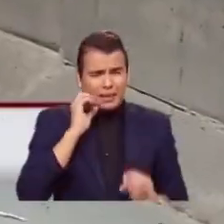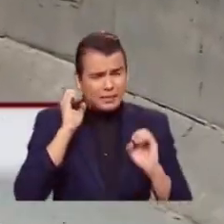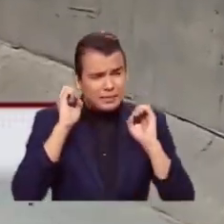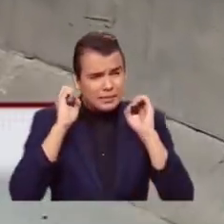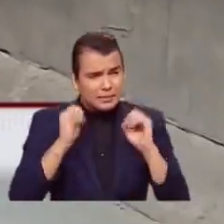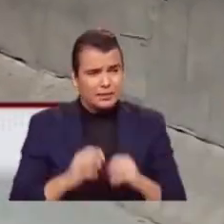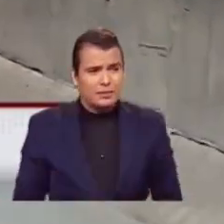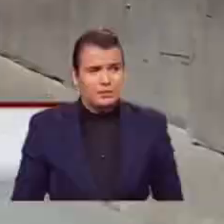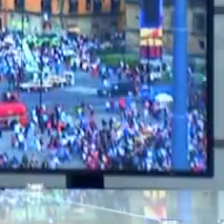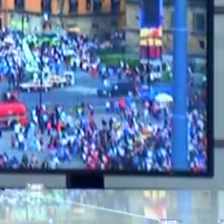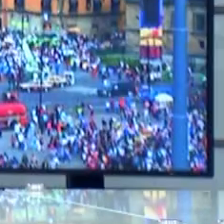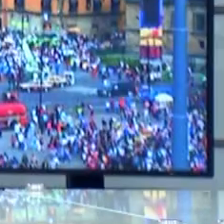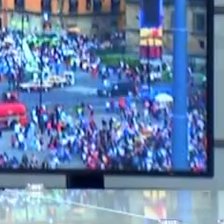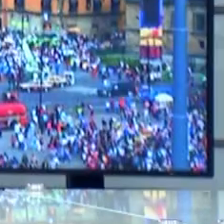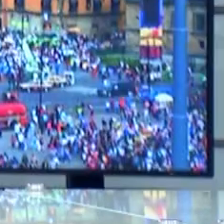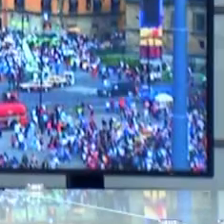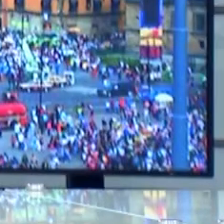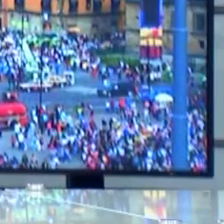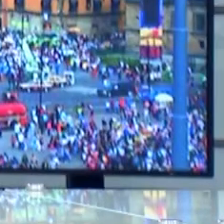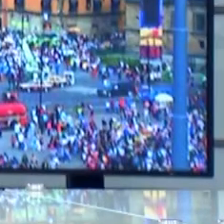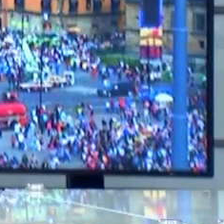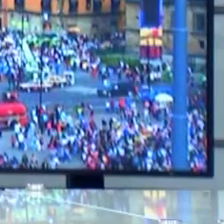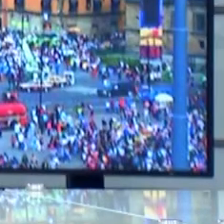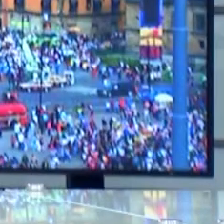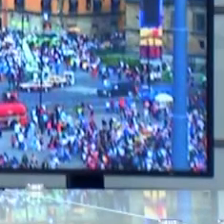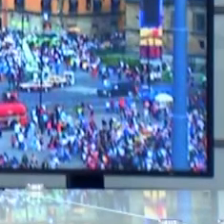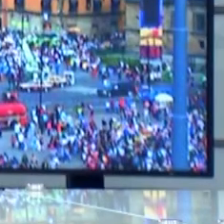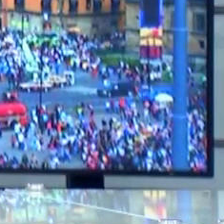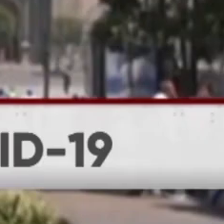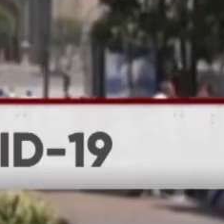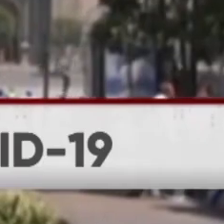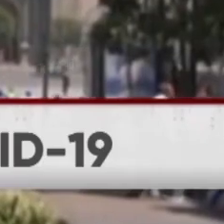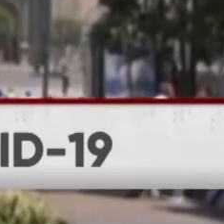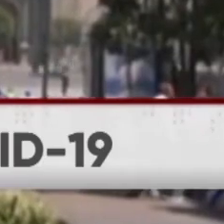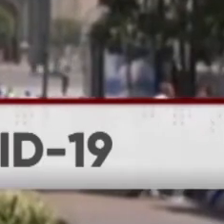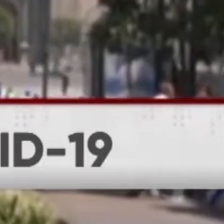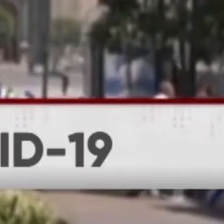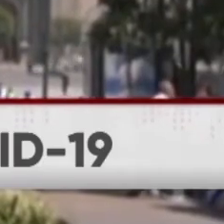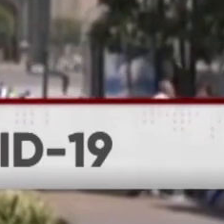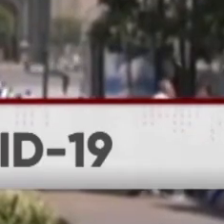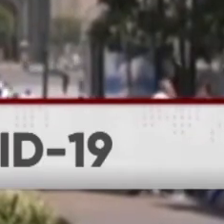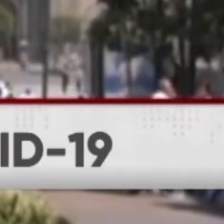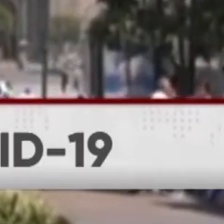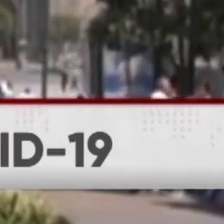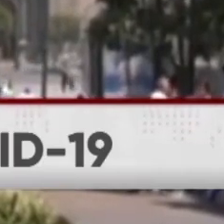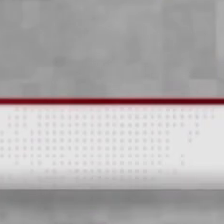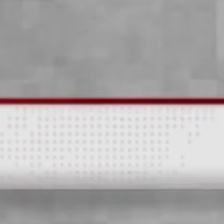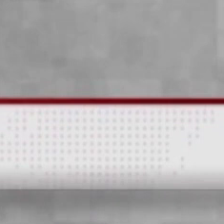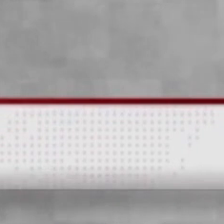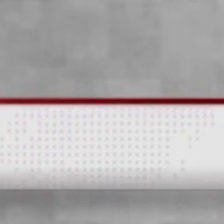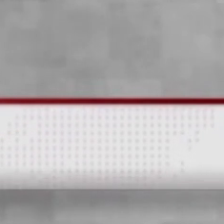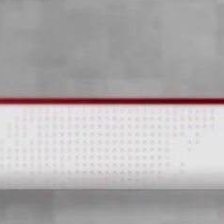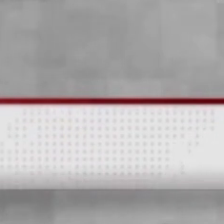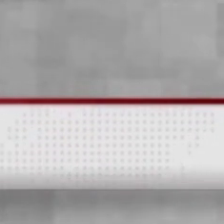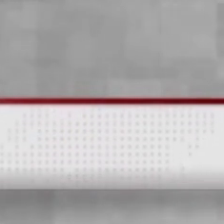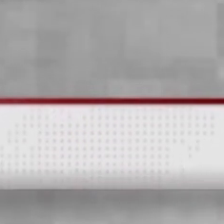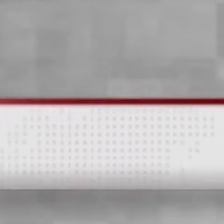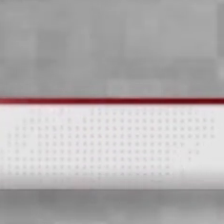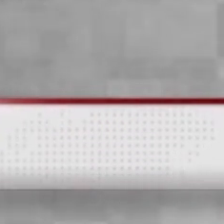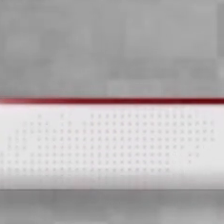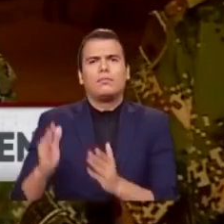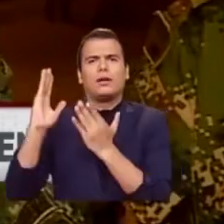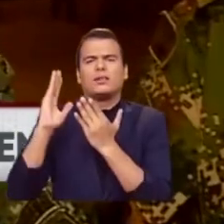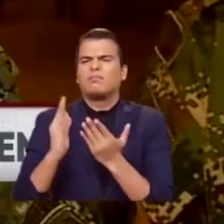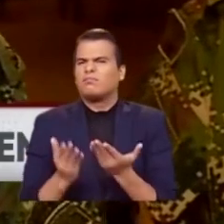rutas en contravía. Contacto con el comunicador y publicista Luis Miguel Rojas, quien habla al respecto. Luis Miguel, adelante. Ciudad de México se vio una